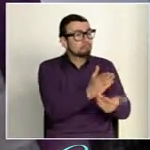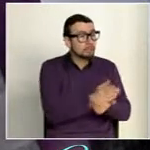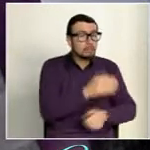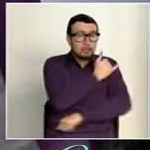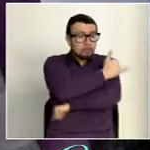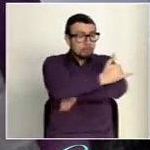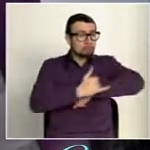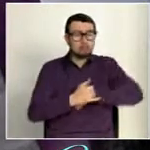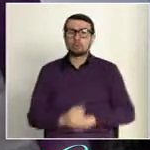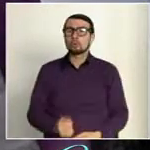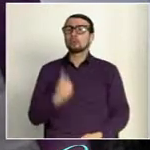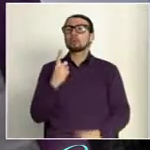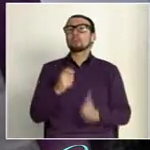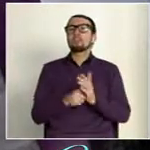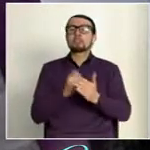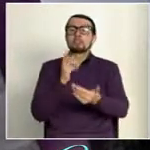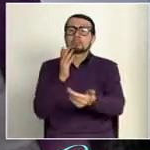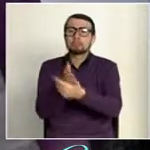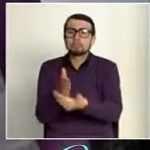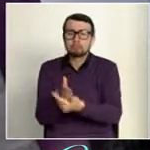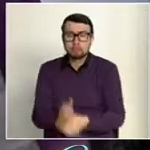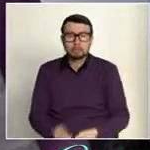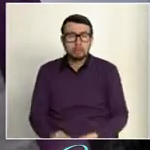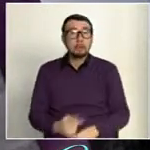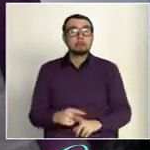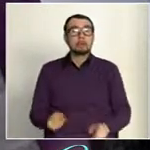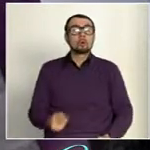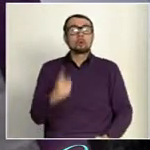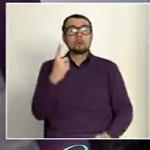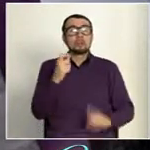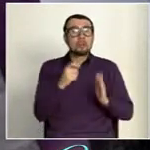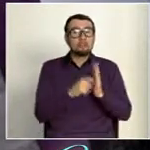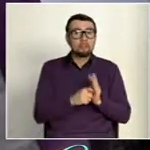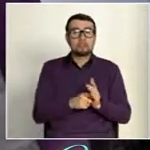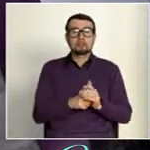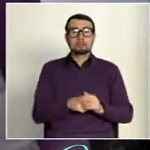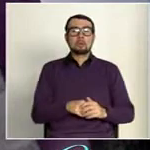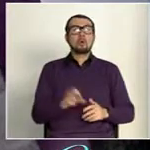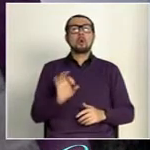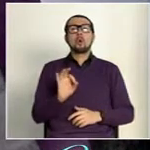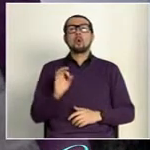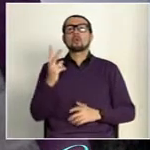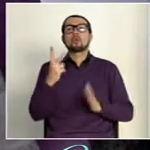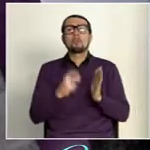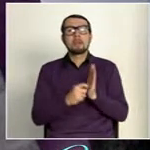tiene que ir tres veces al día o más donde el agricultor.